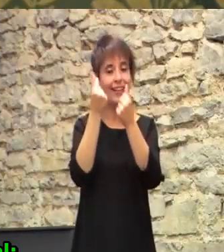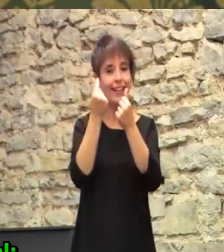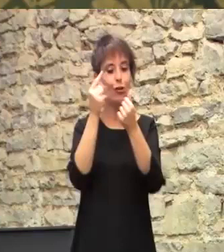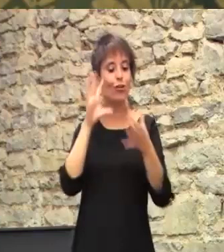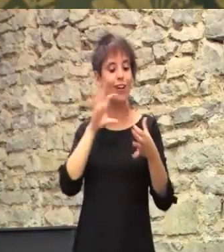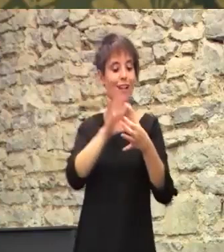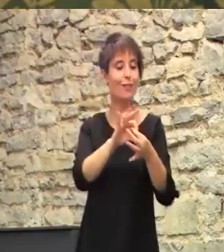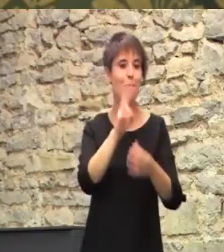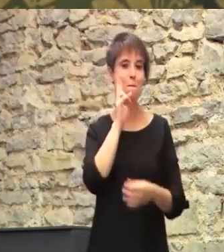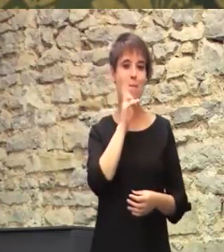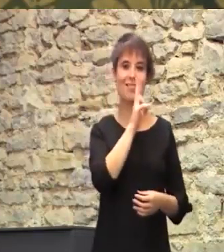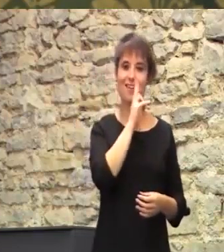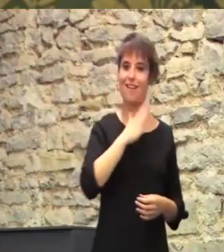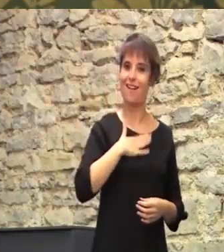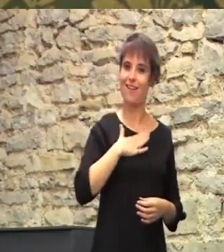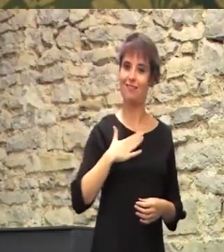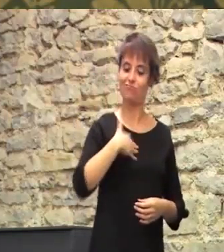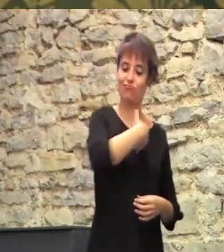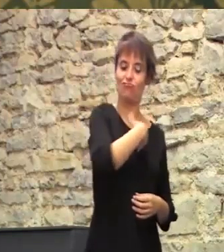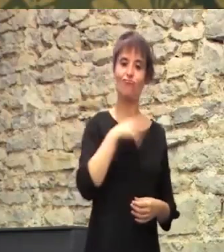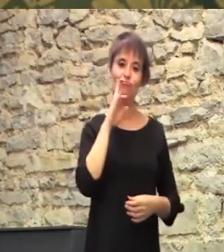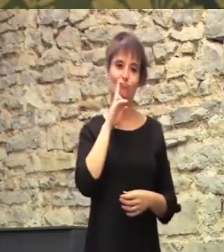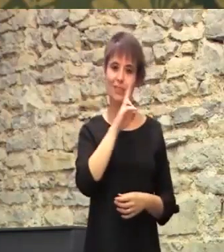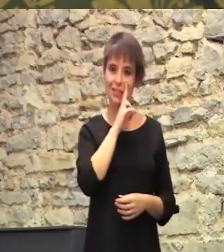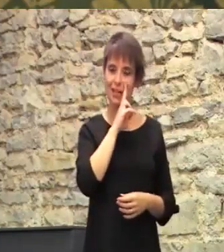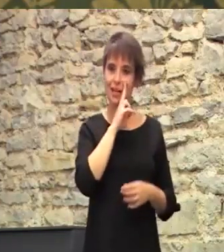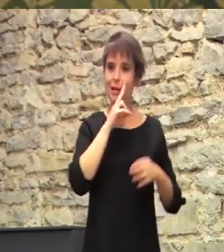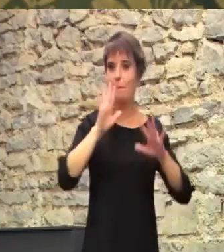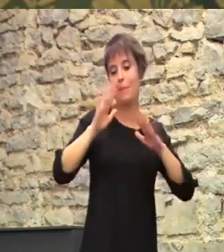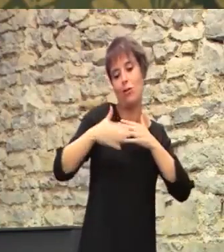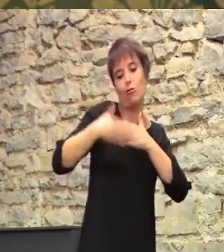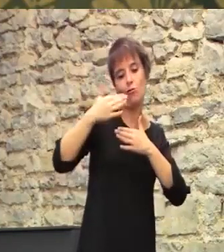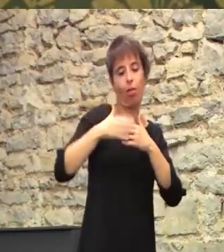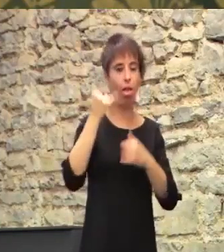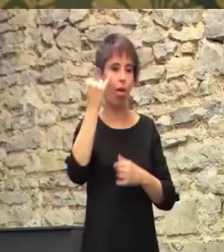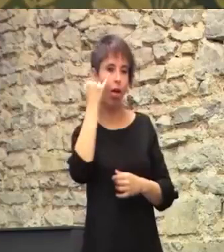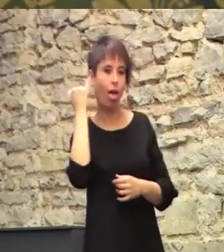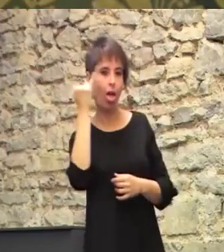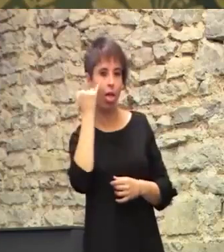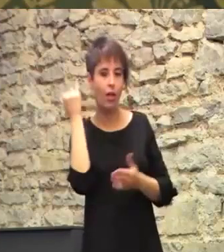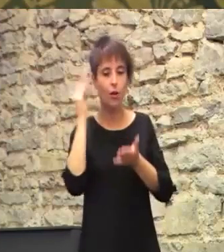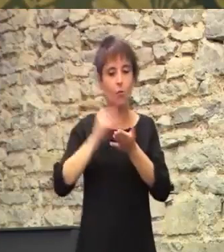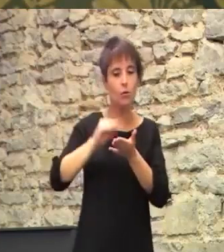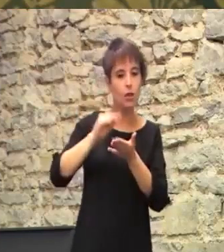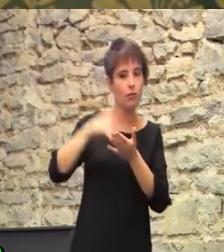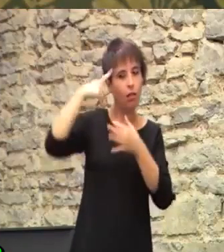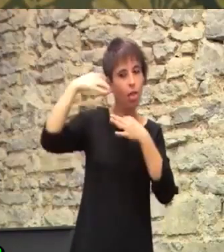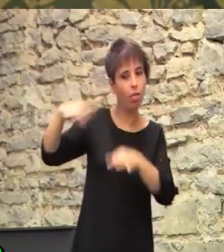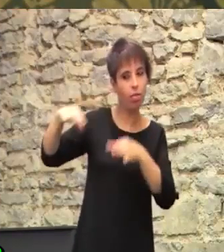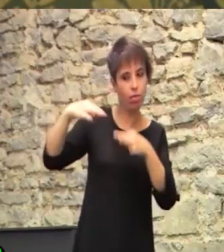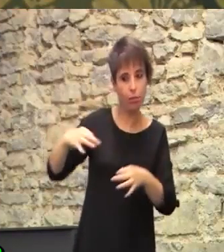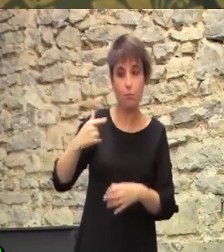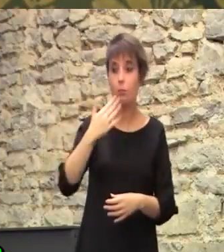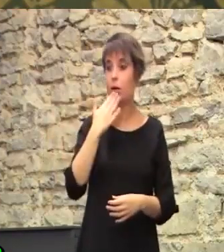maternal pero de formas tan sofisticadas que eran difíciles a veces de creer las por